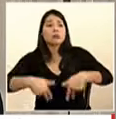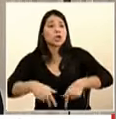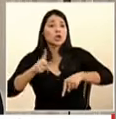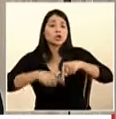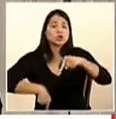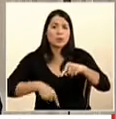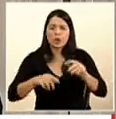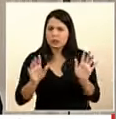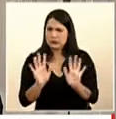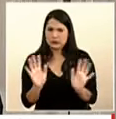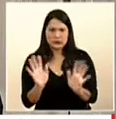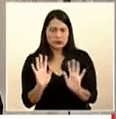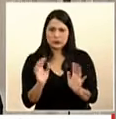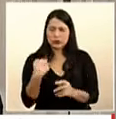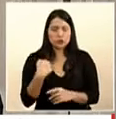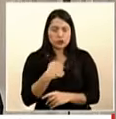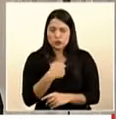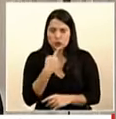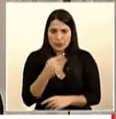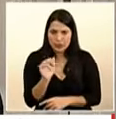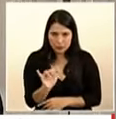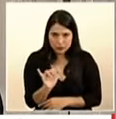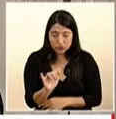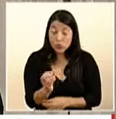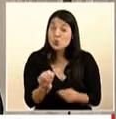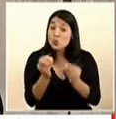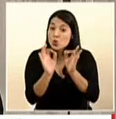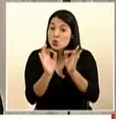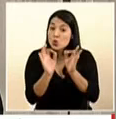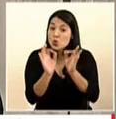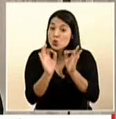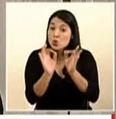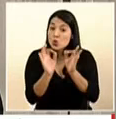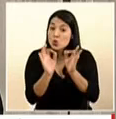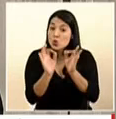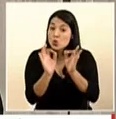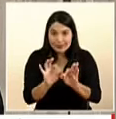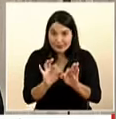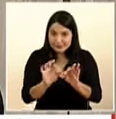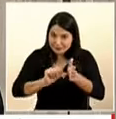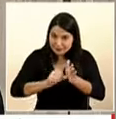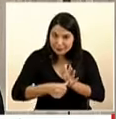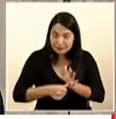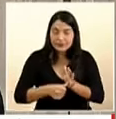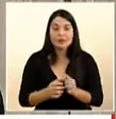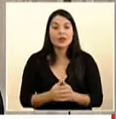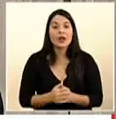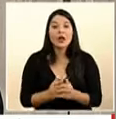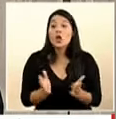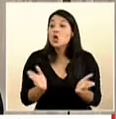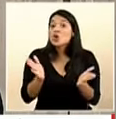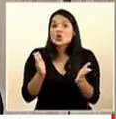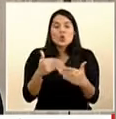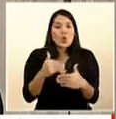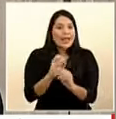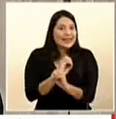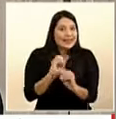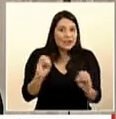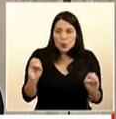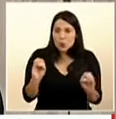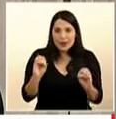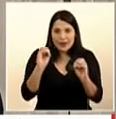iglesias de ninguna denominación y eso es muy importante recalcarlo no hay una instrucción en el marco del cubit